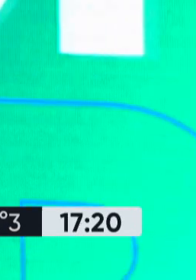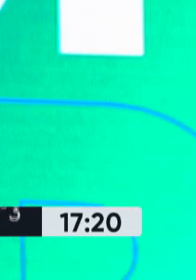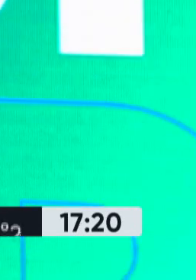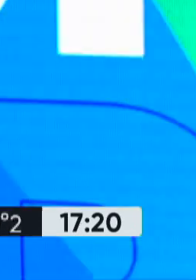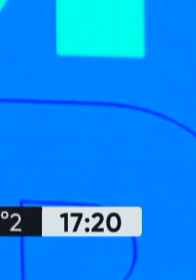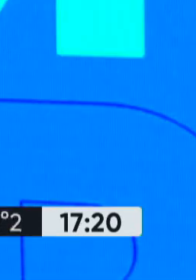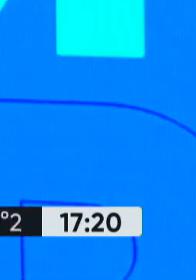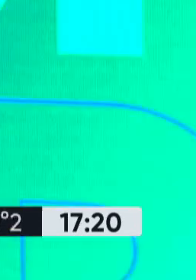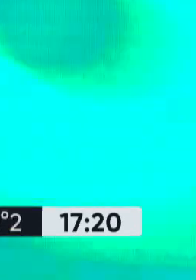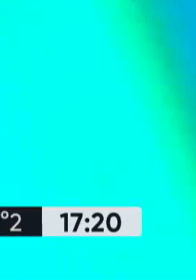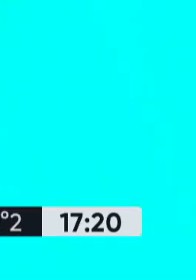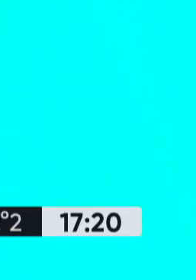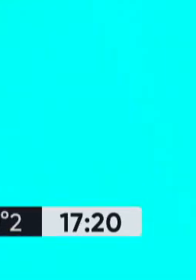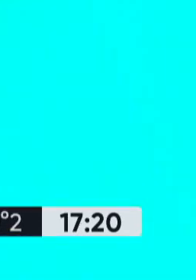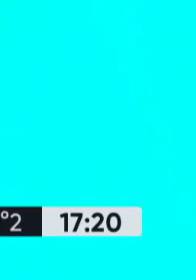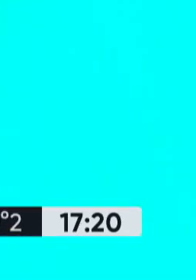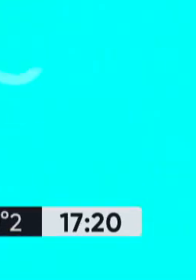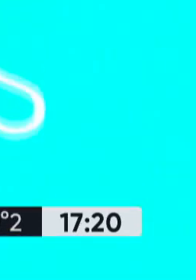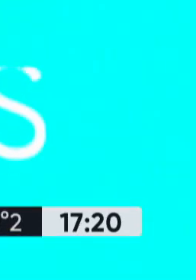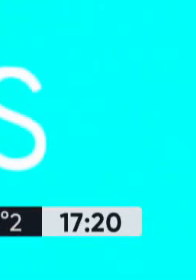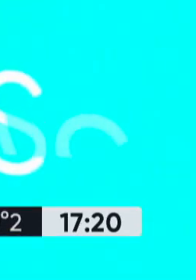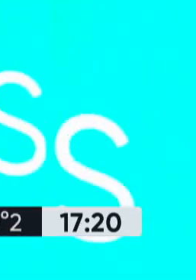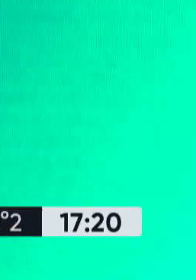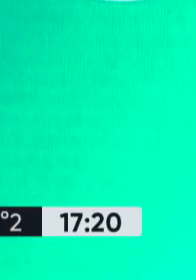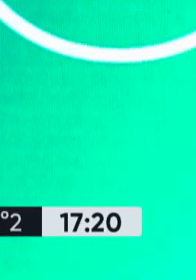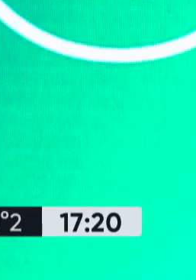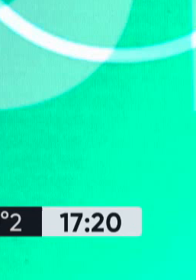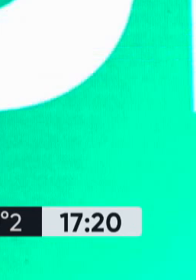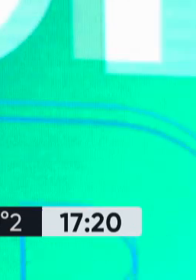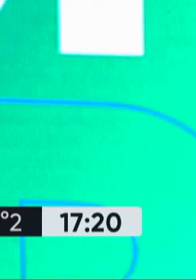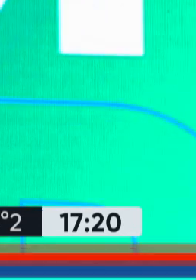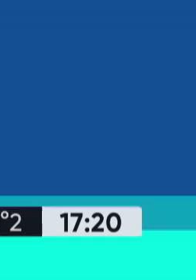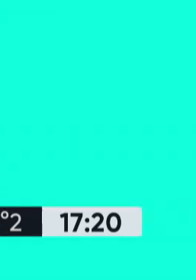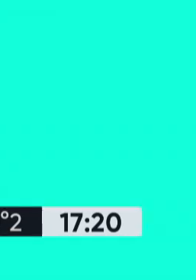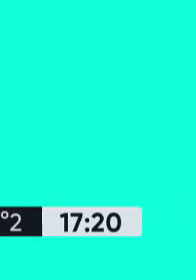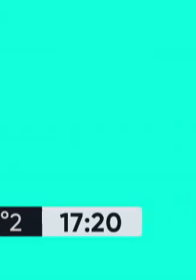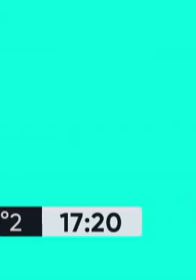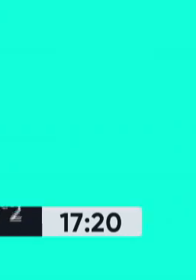culturales en todo el país. A las 19, la edición central, los esperamos.